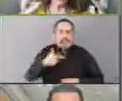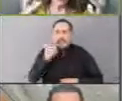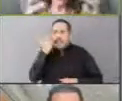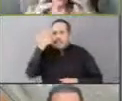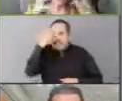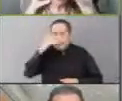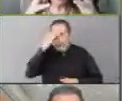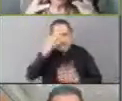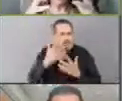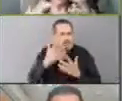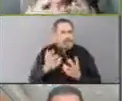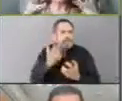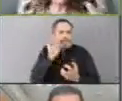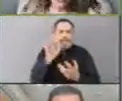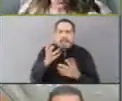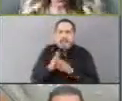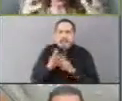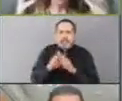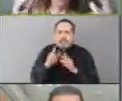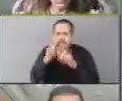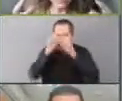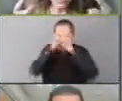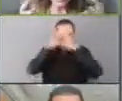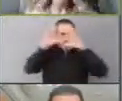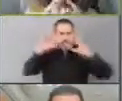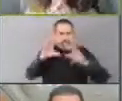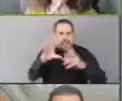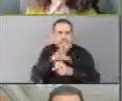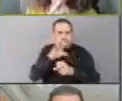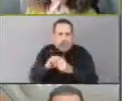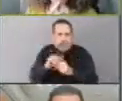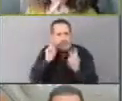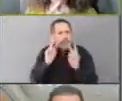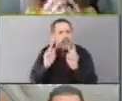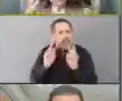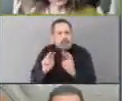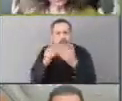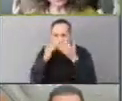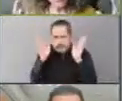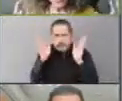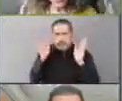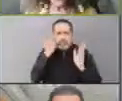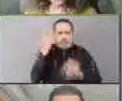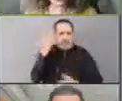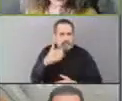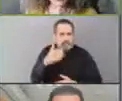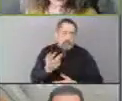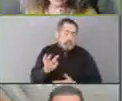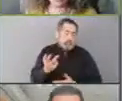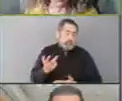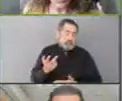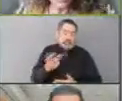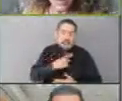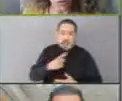tener la visión completa. Y tenemos que decirlo,